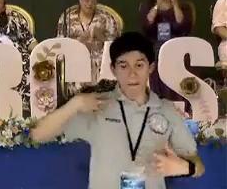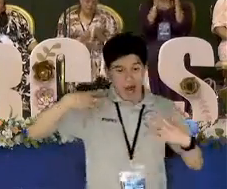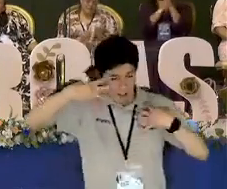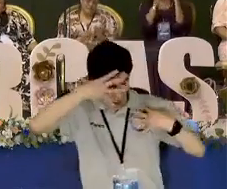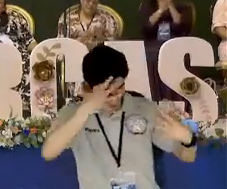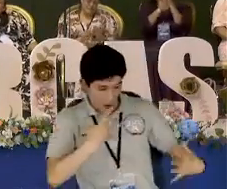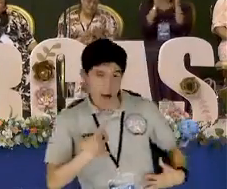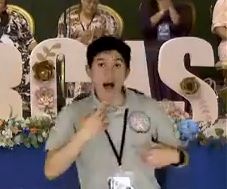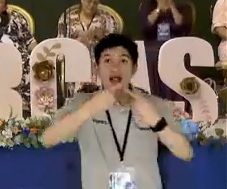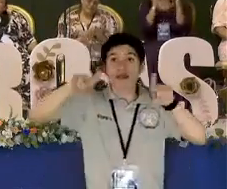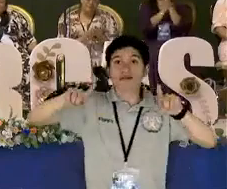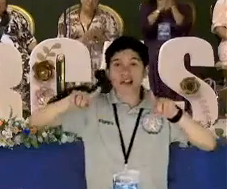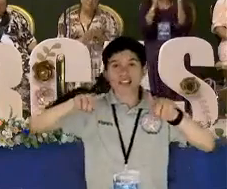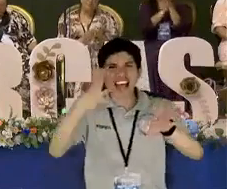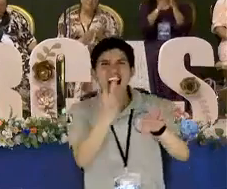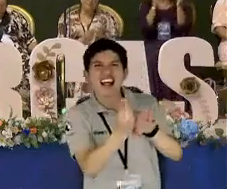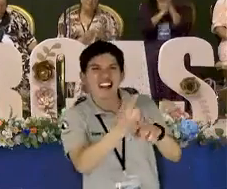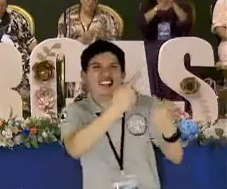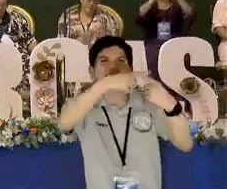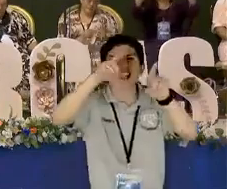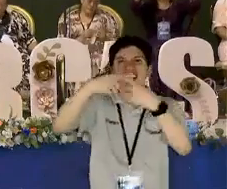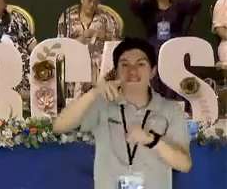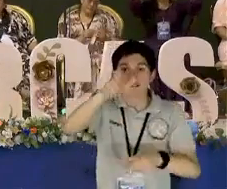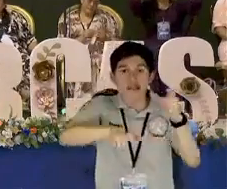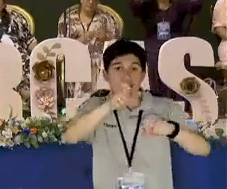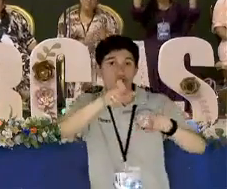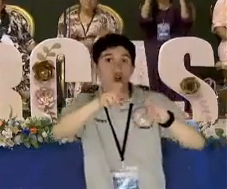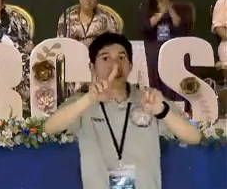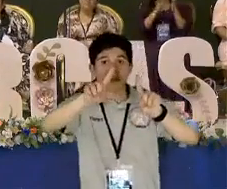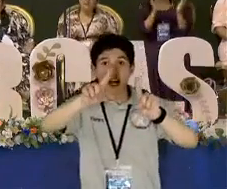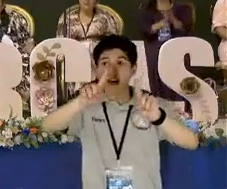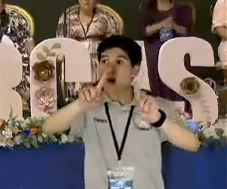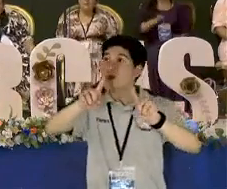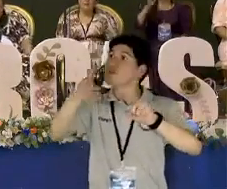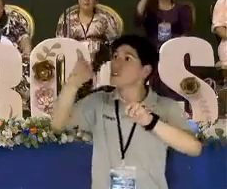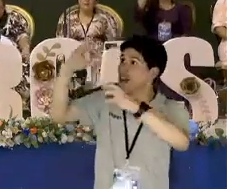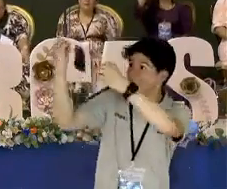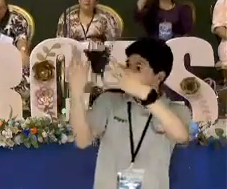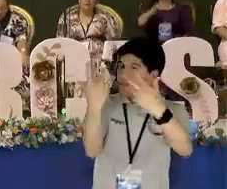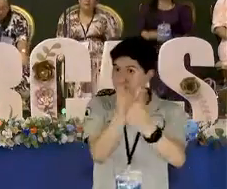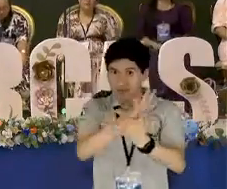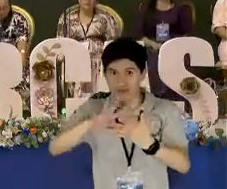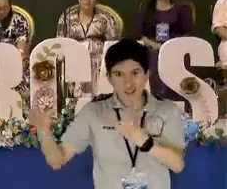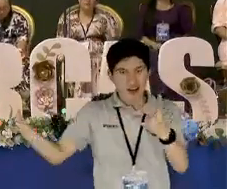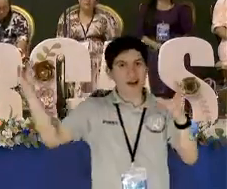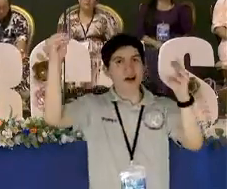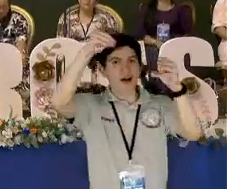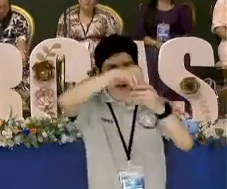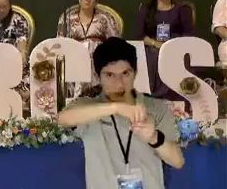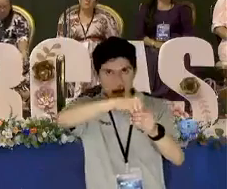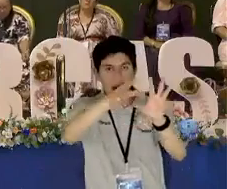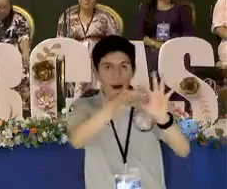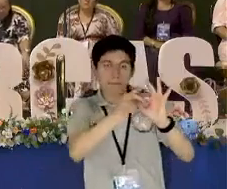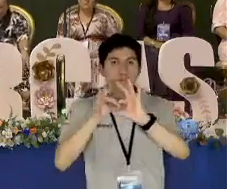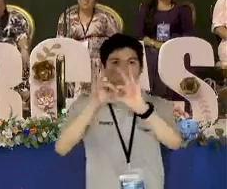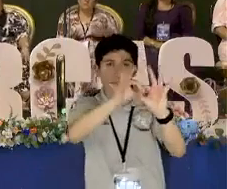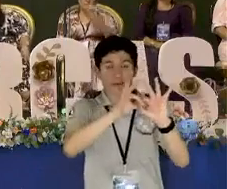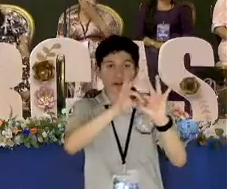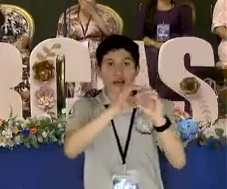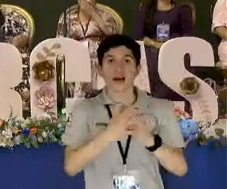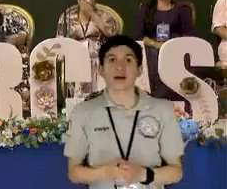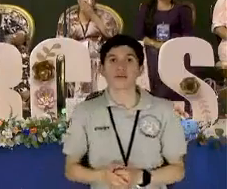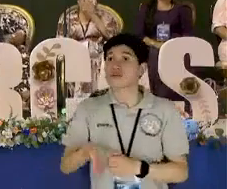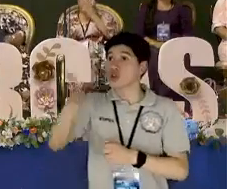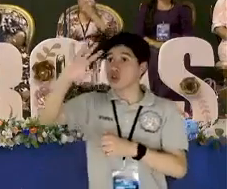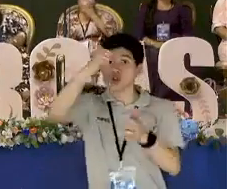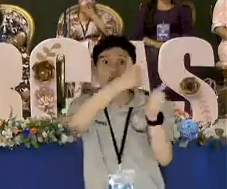la unidad es el Espíritu Santo. Gloria al Señor. Y Él dice que a cada uno repartió dones, no conforme